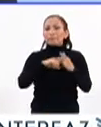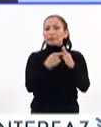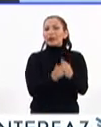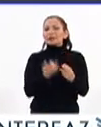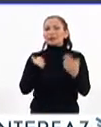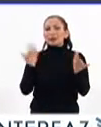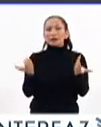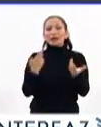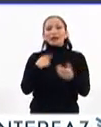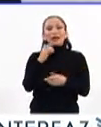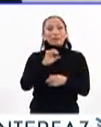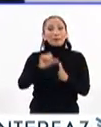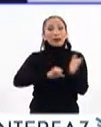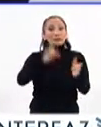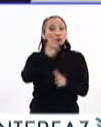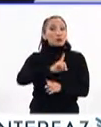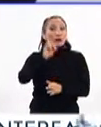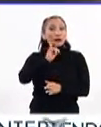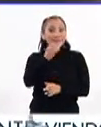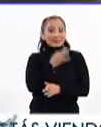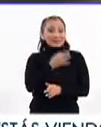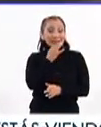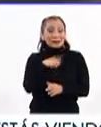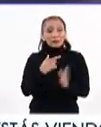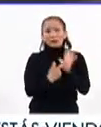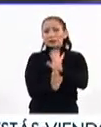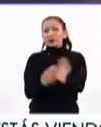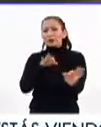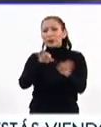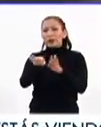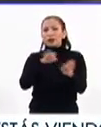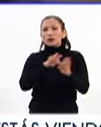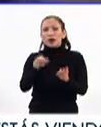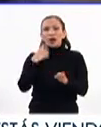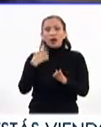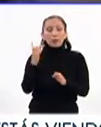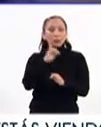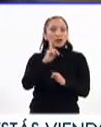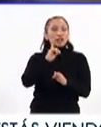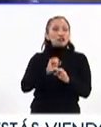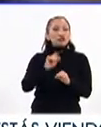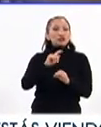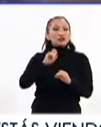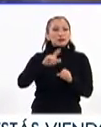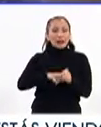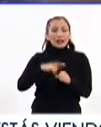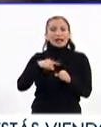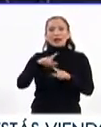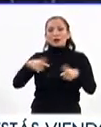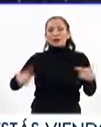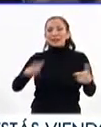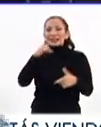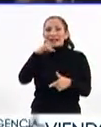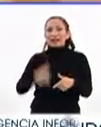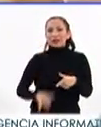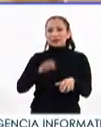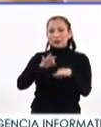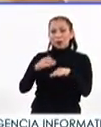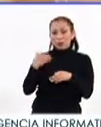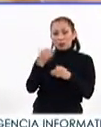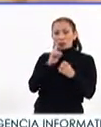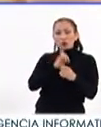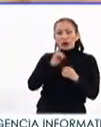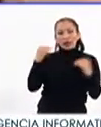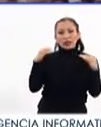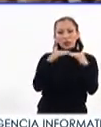Comenzamos a celebrar el Mes de la Mujer y te presentamos el trabajo de una sociolingüista italiana que trabaja por la equidad de